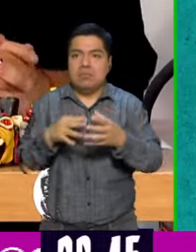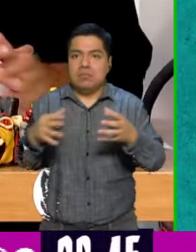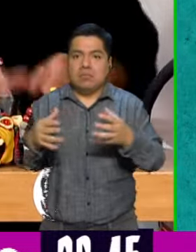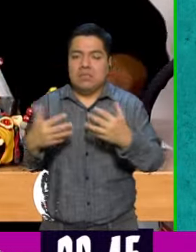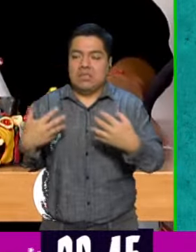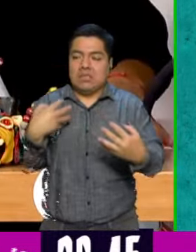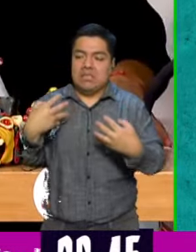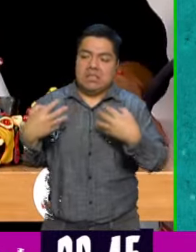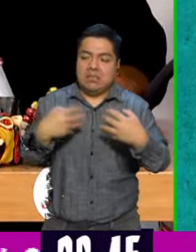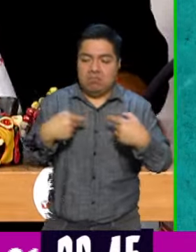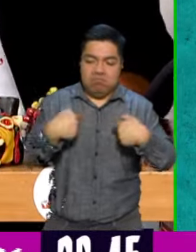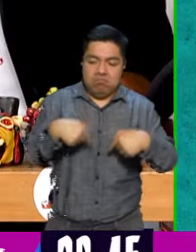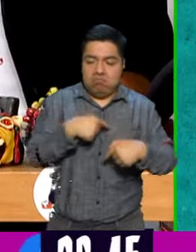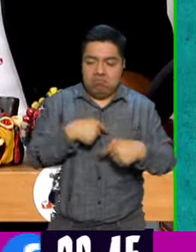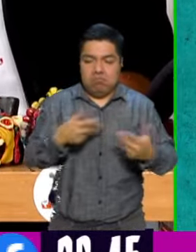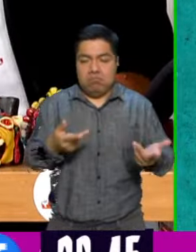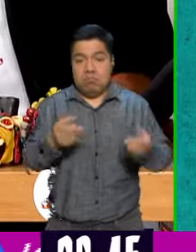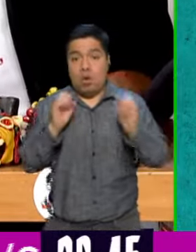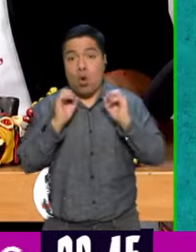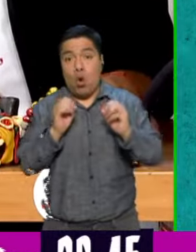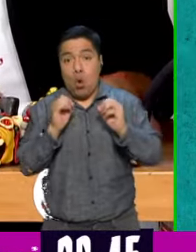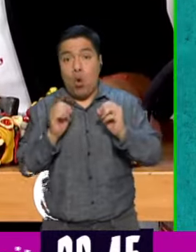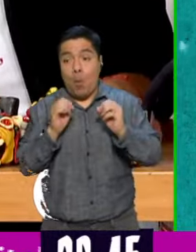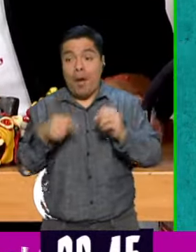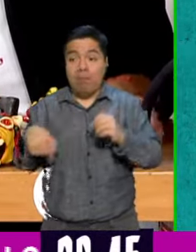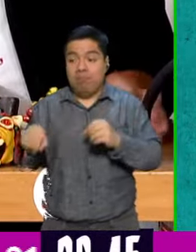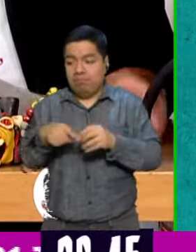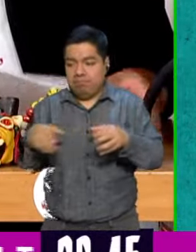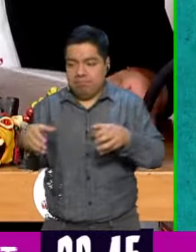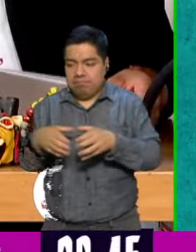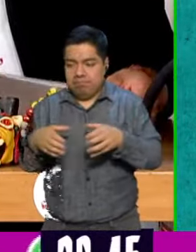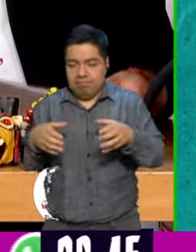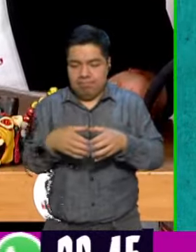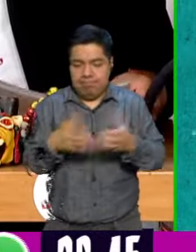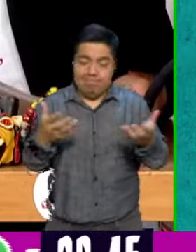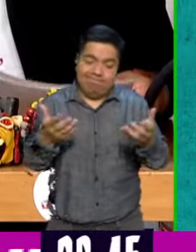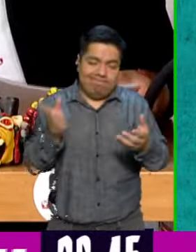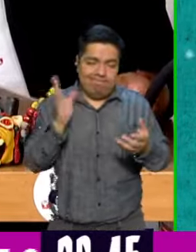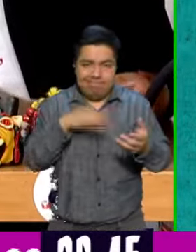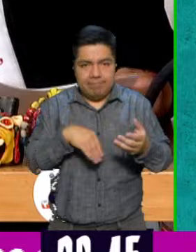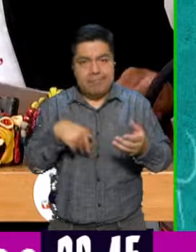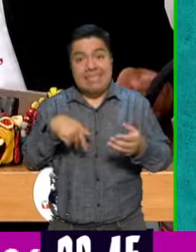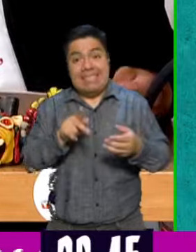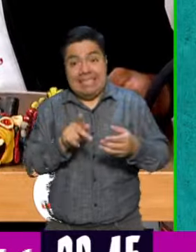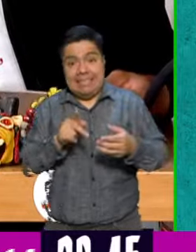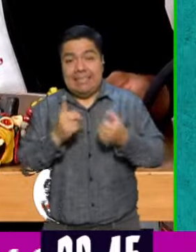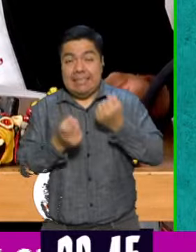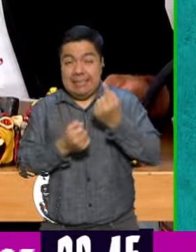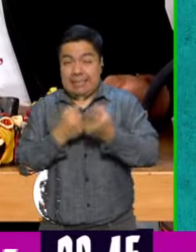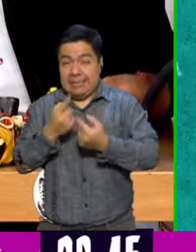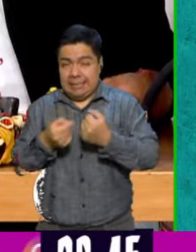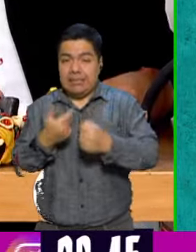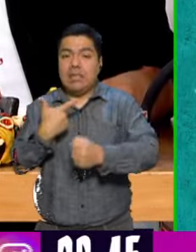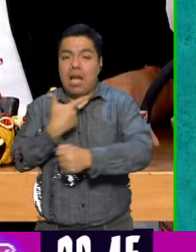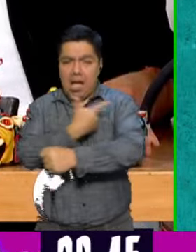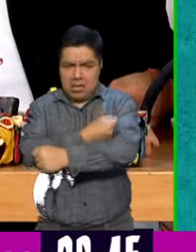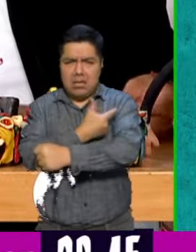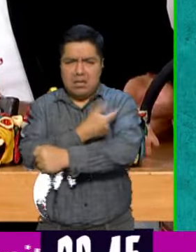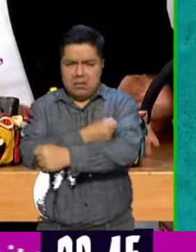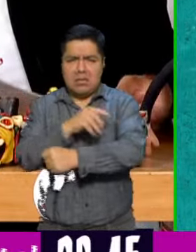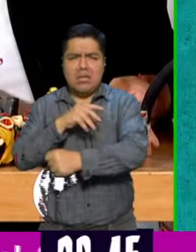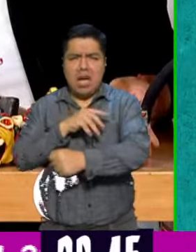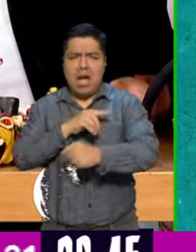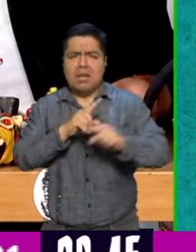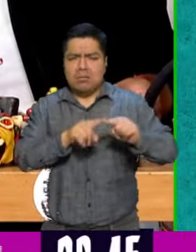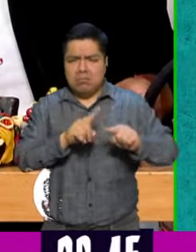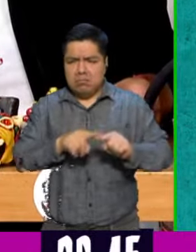rebañándose. Son ellos mismos. O los rebaños son ellos, sí, pues sí, está de la fregada. Pero además ya hay varios tipos de vacunas, ¿no, mi querida Berenice? Porque